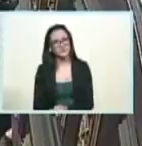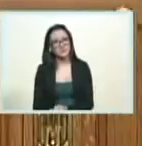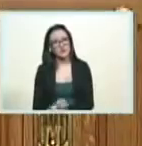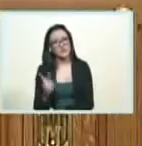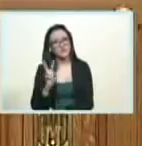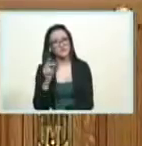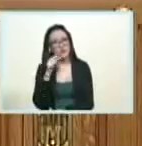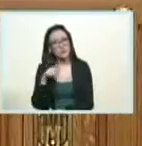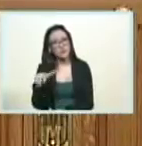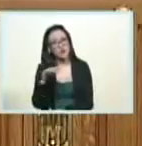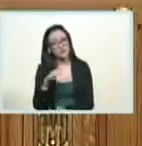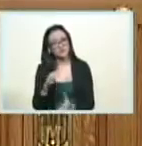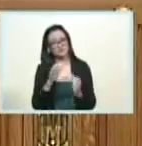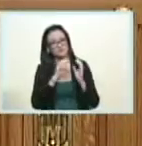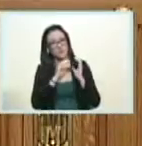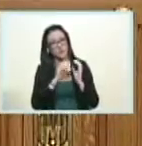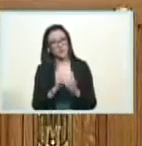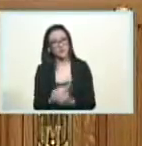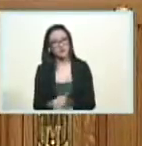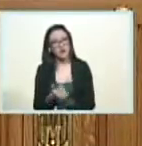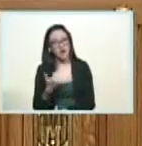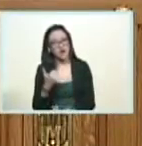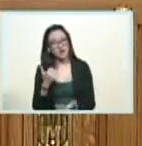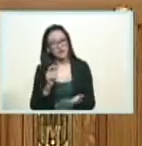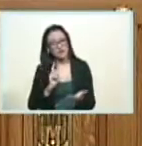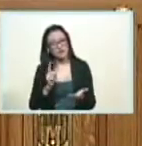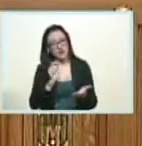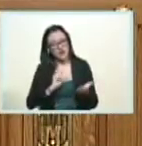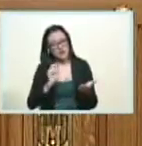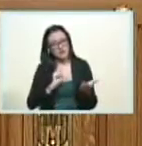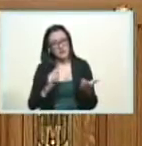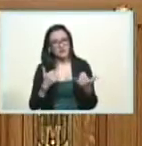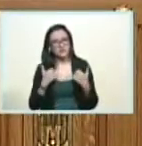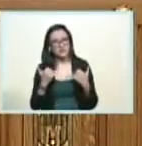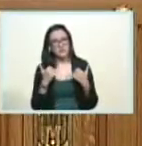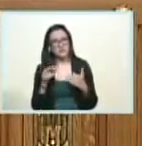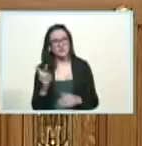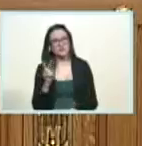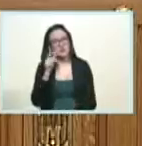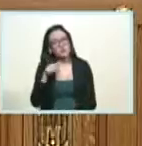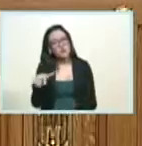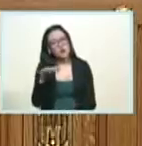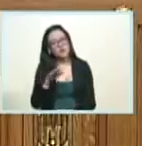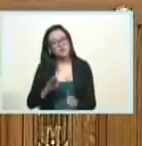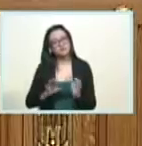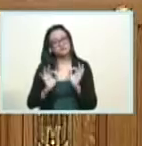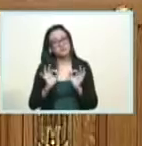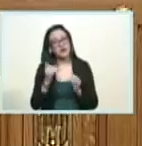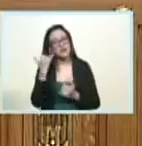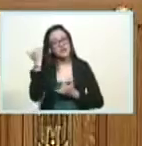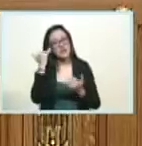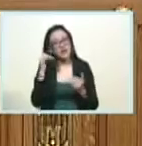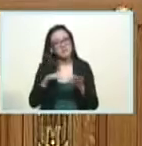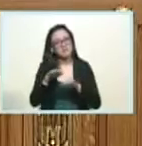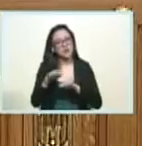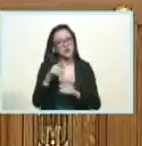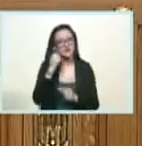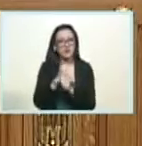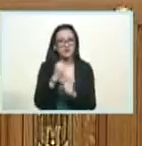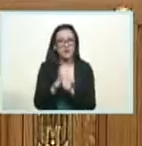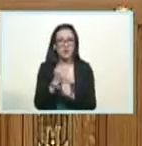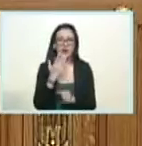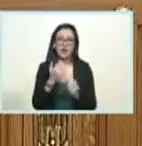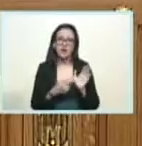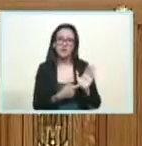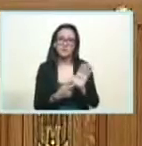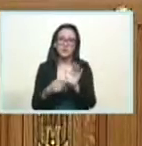En Venezuela el pueblo es la vanguardia. Hay que escribir eso y desarrollarlo, porque en Venezuela el pueblo va adelante con las ideas, con el trabajo, con el